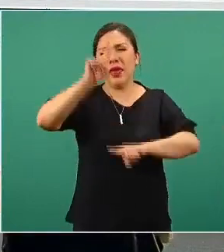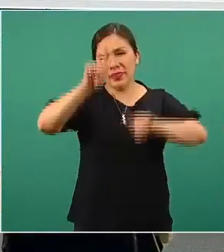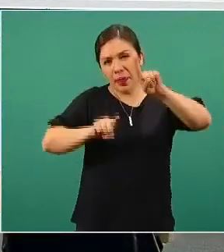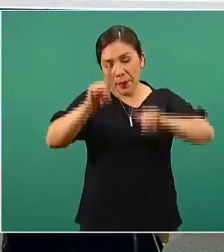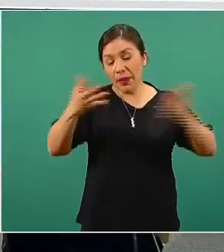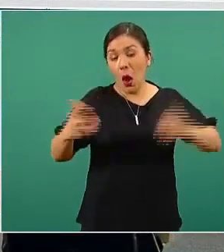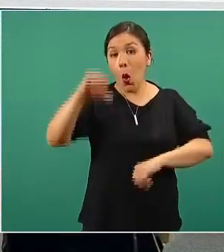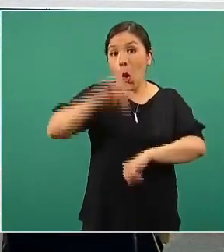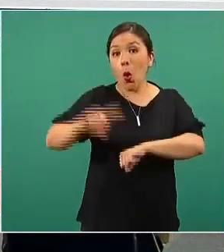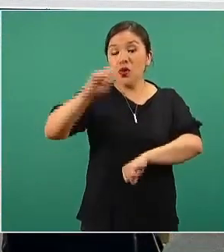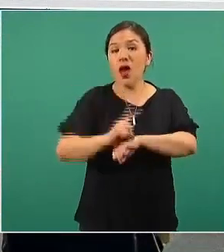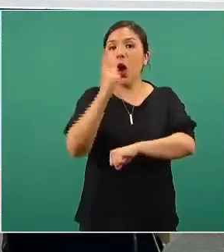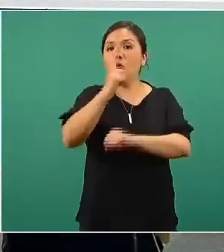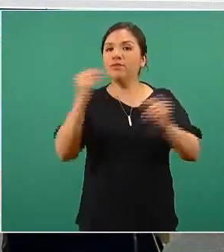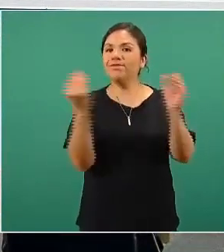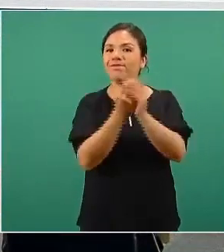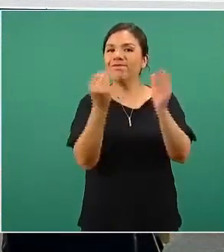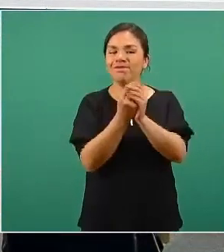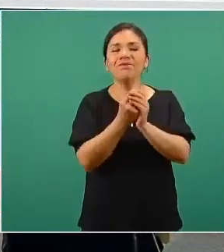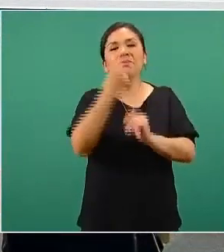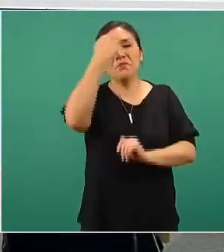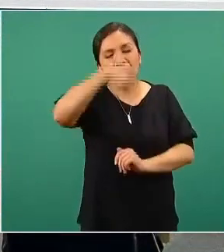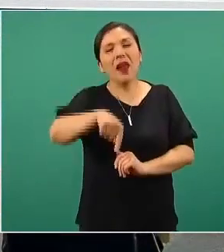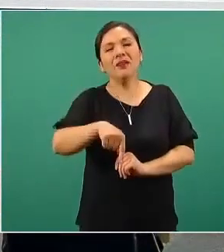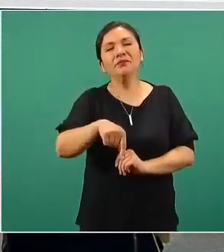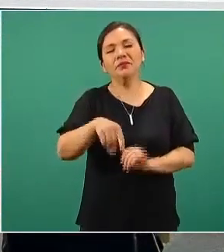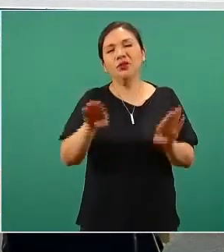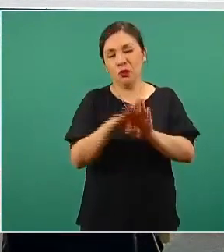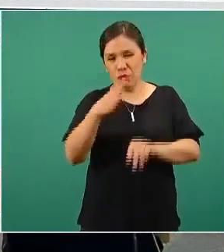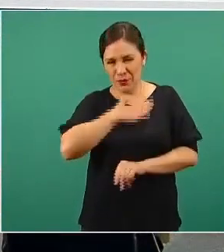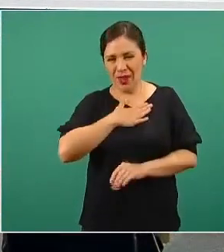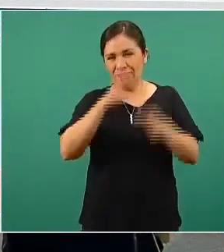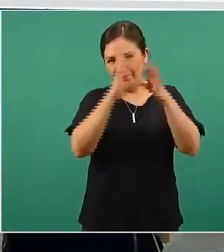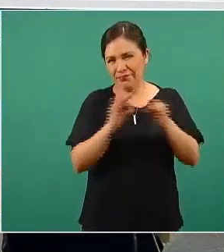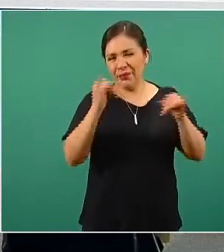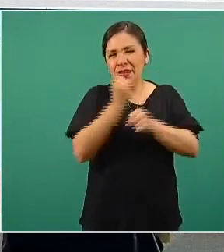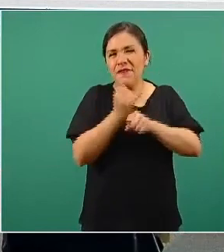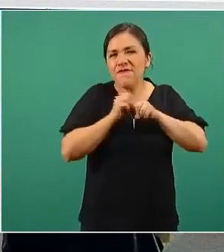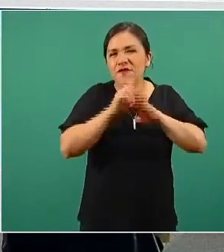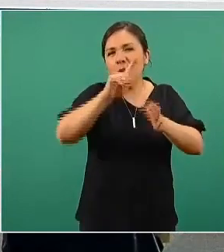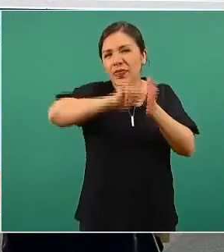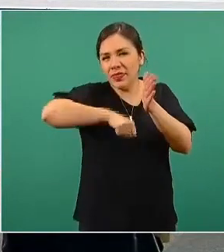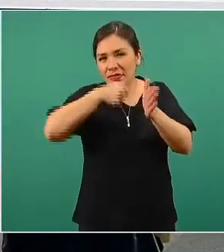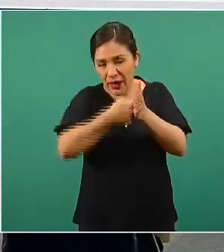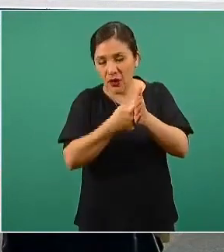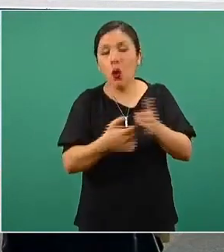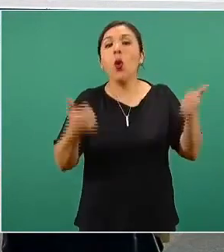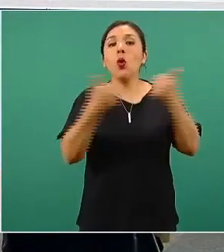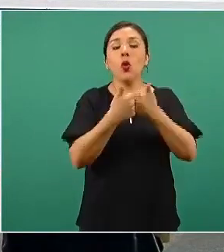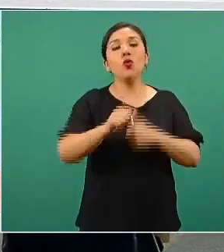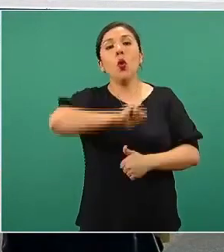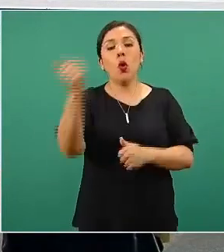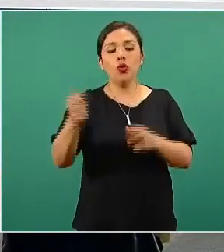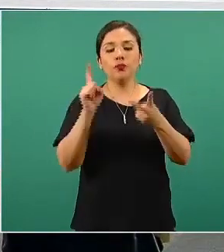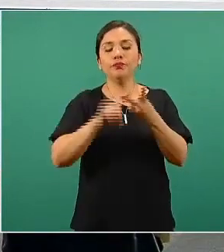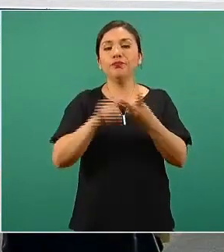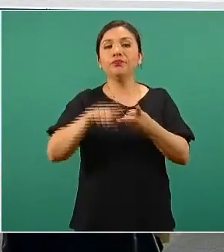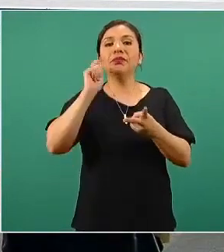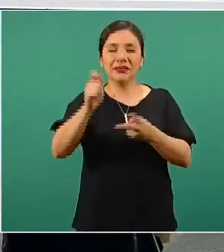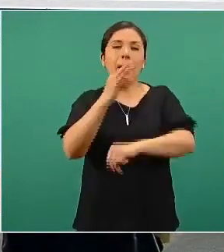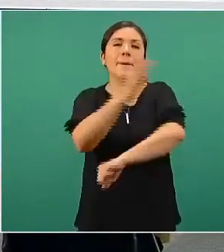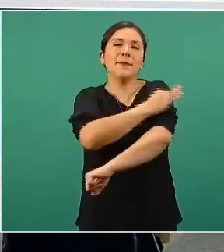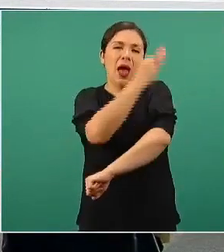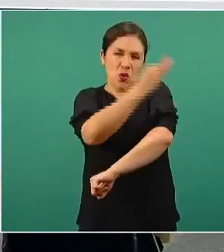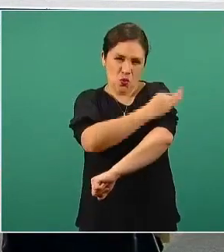tener un segmento, obviamente el que les voy a dar yo, que es el informe técnico. Vamos a tener un segundo componente, que es la parte